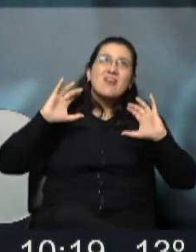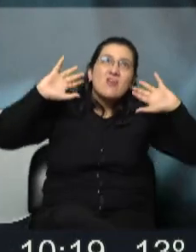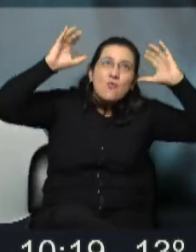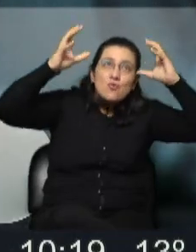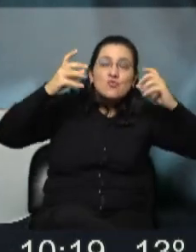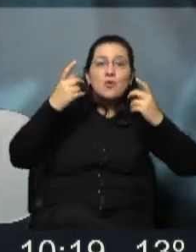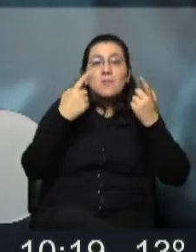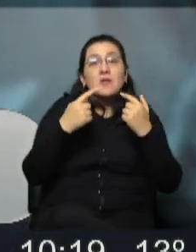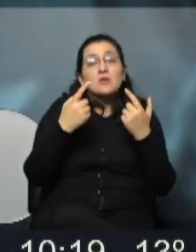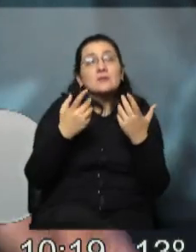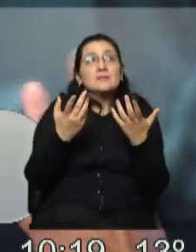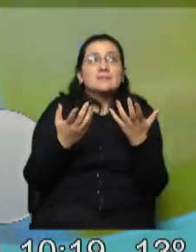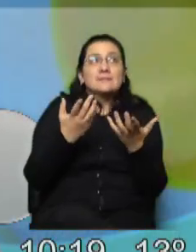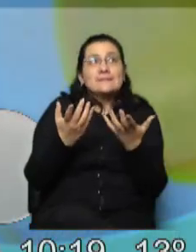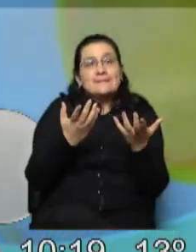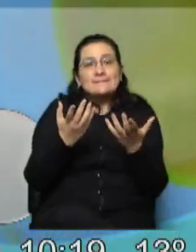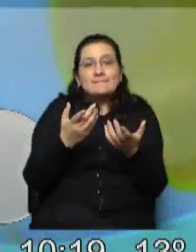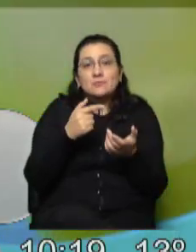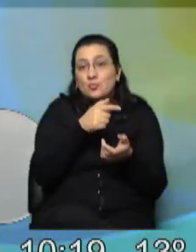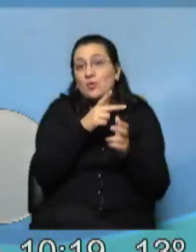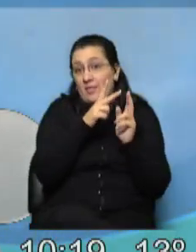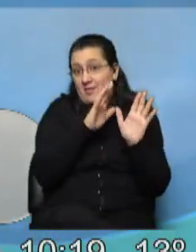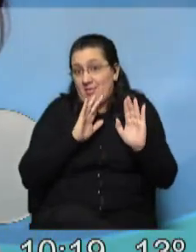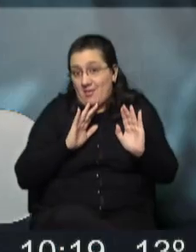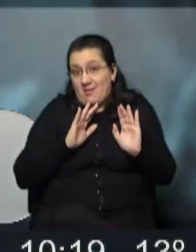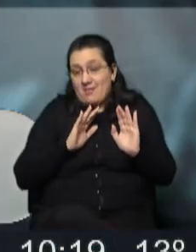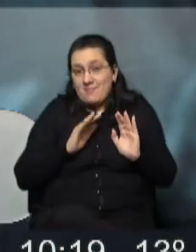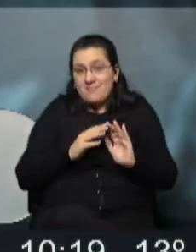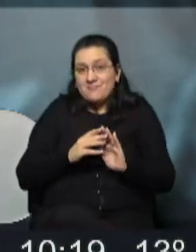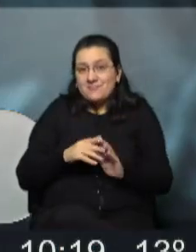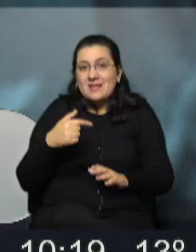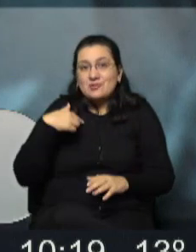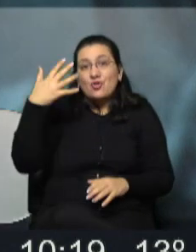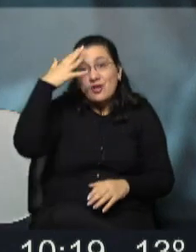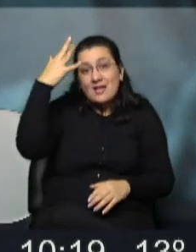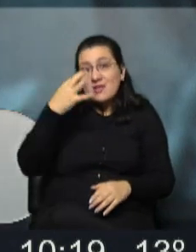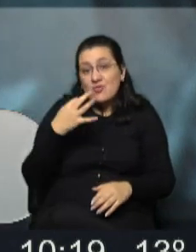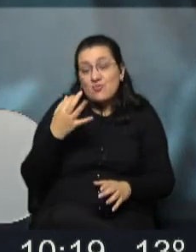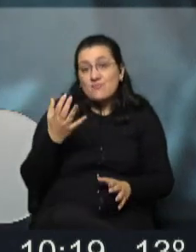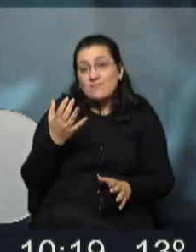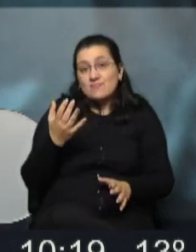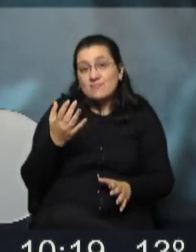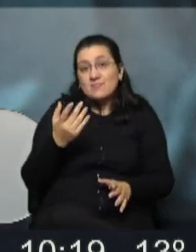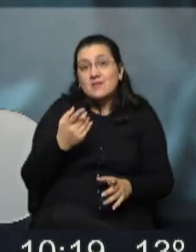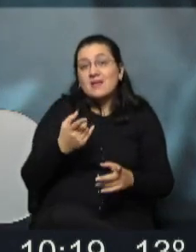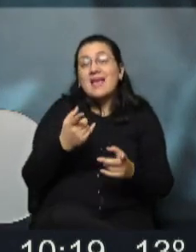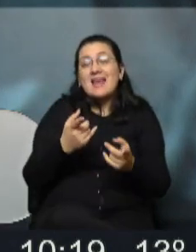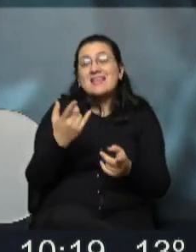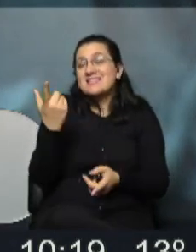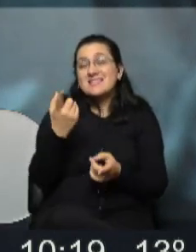O por lo menos una revuelta, ¿no? La usaste vos en ese momento. Sí, pero yo creo que es lo que es, digo, ¿no? Sí, hay que entender